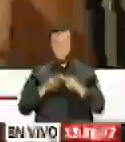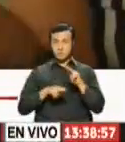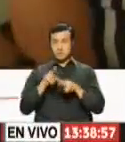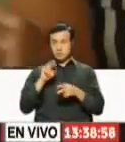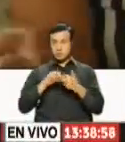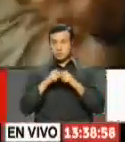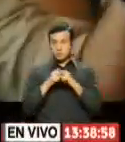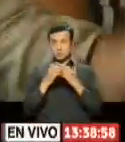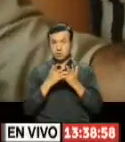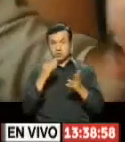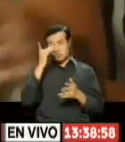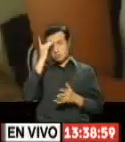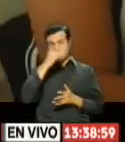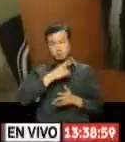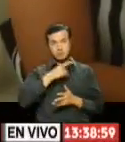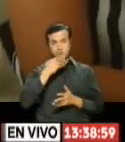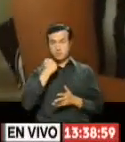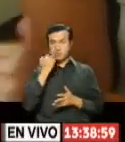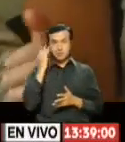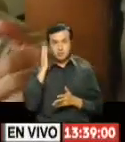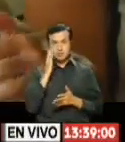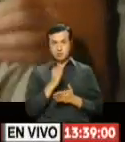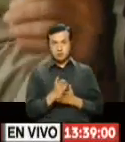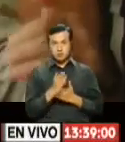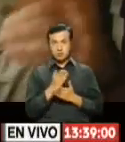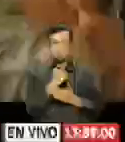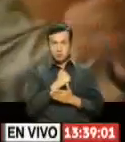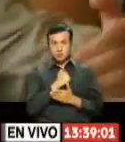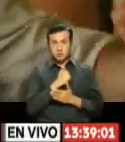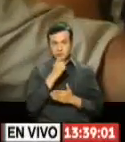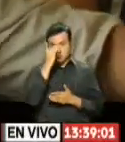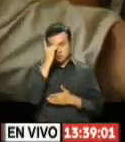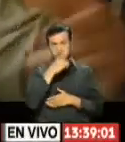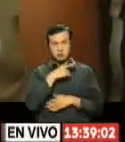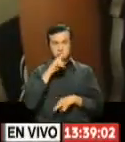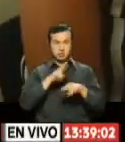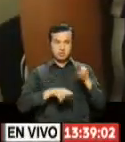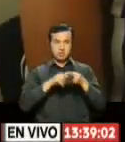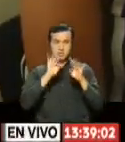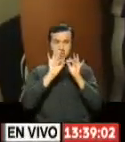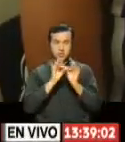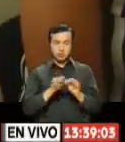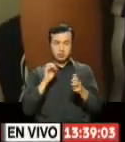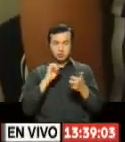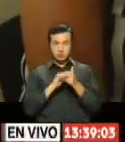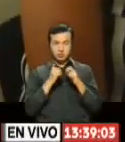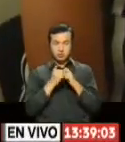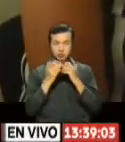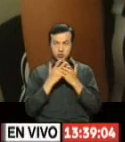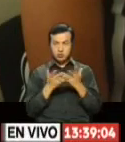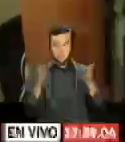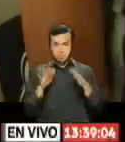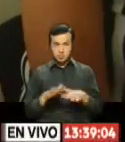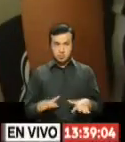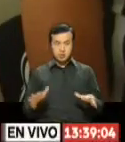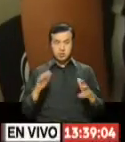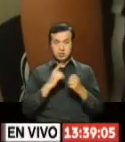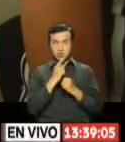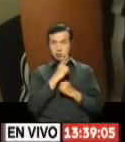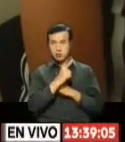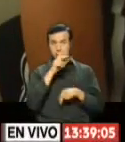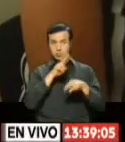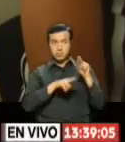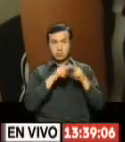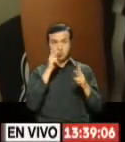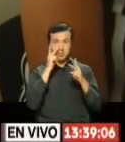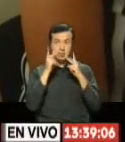problemas, ellos han decidido terminar las obras y así ir resolviendo las situaciones de cada una de las obras con problemas